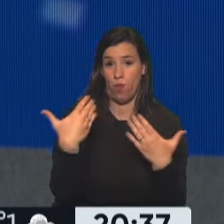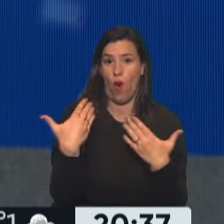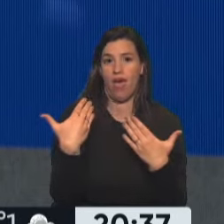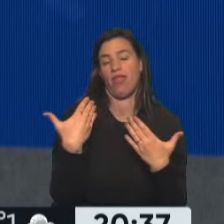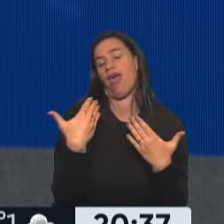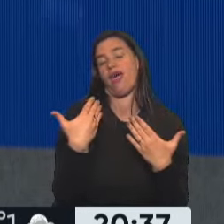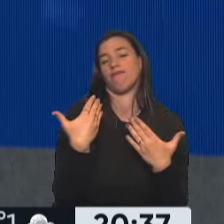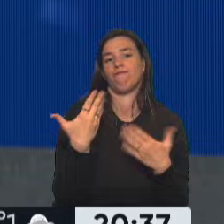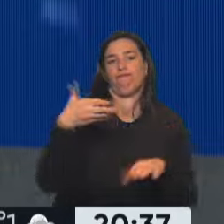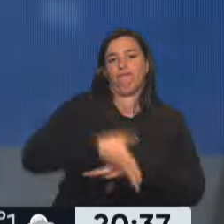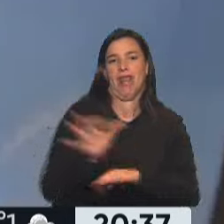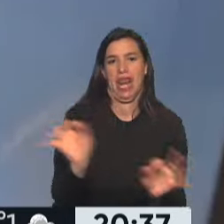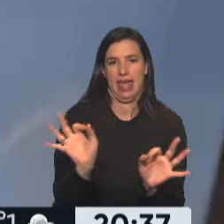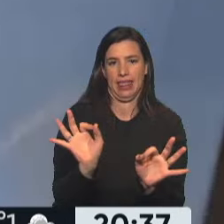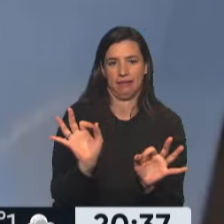remota. Vemos de qué se trata.